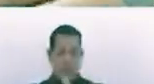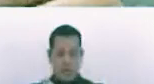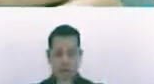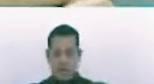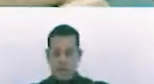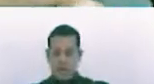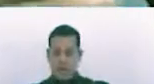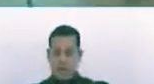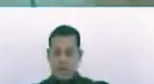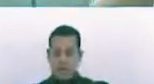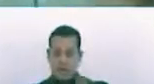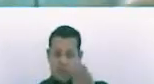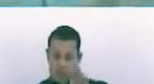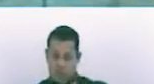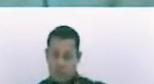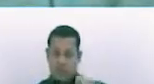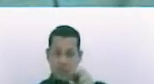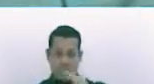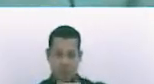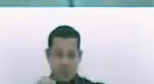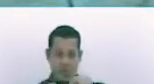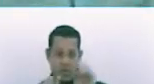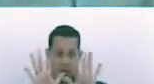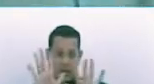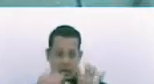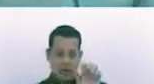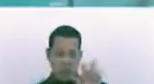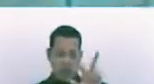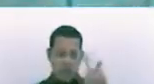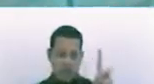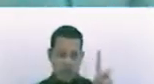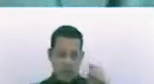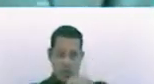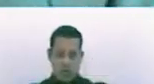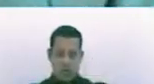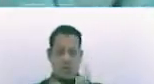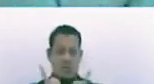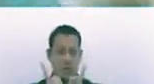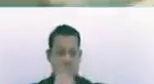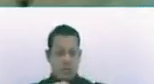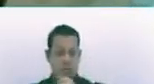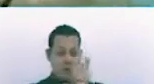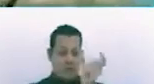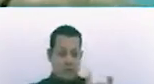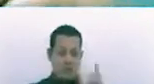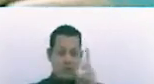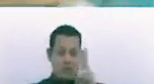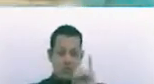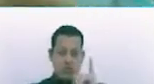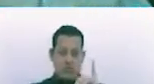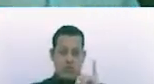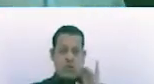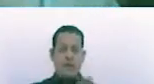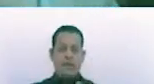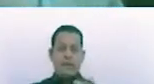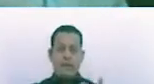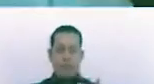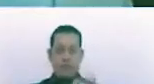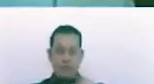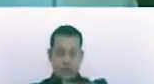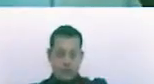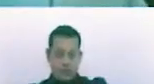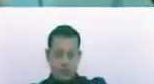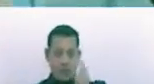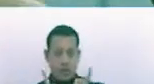salvadoreños se ahorraran esos $10.31 a la hora de modificar el documento único de identidad con su